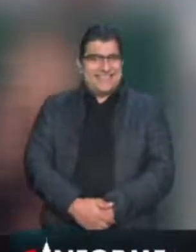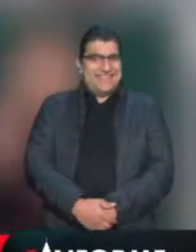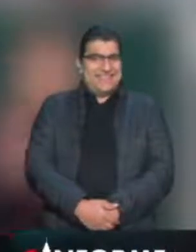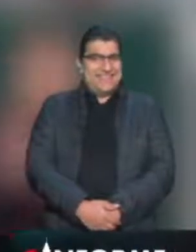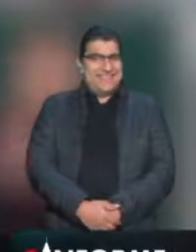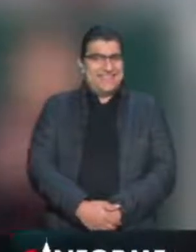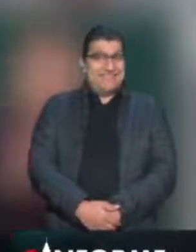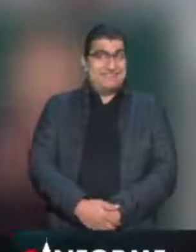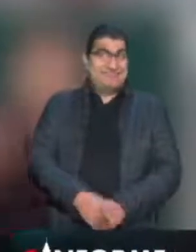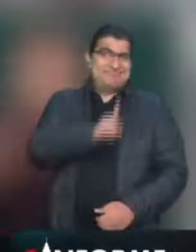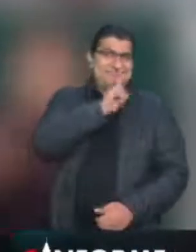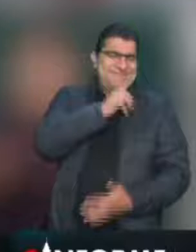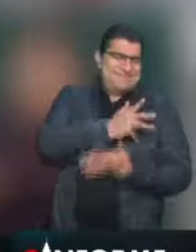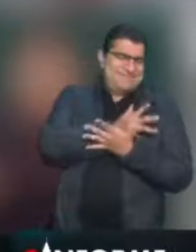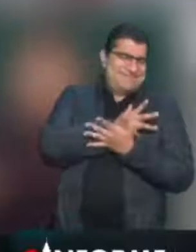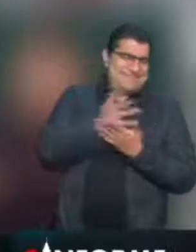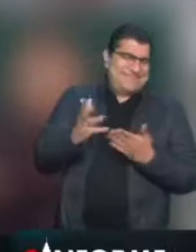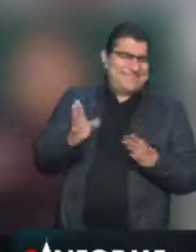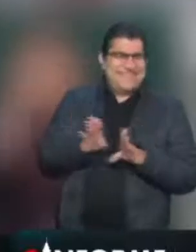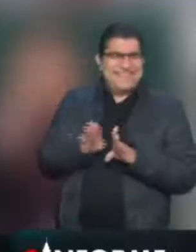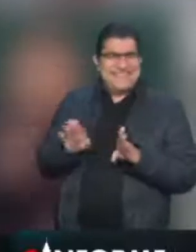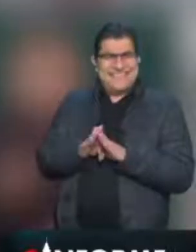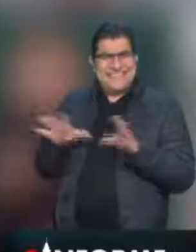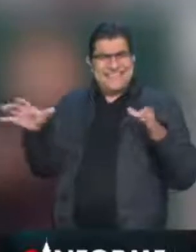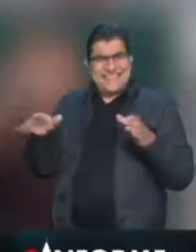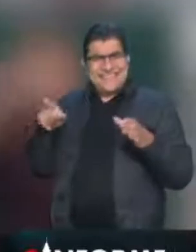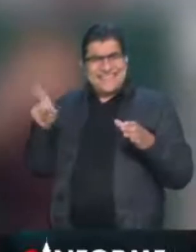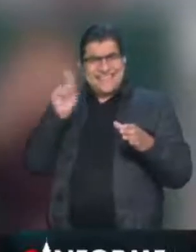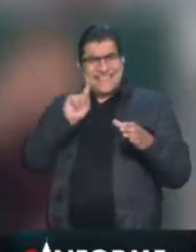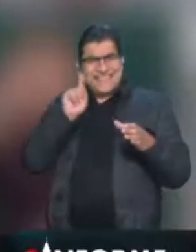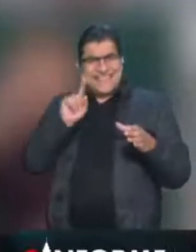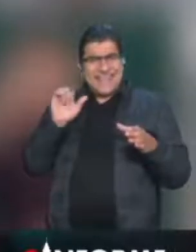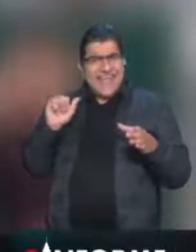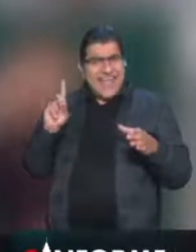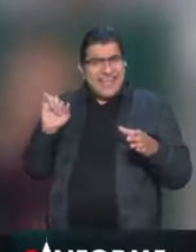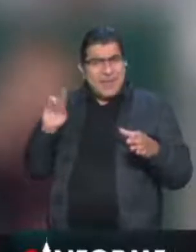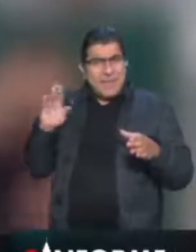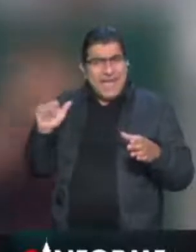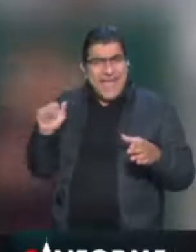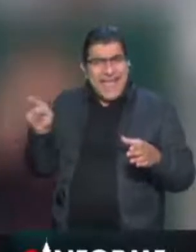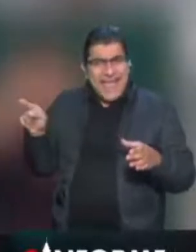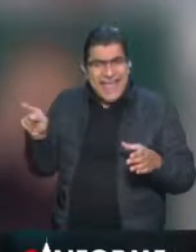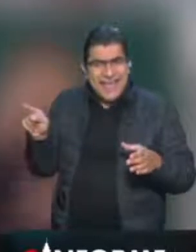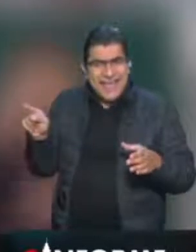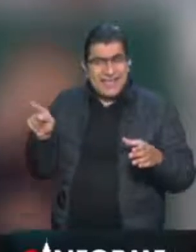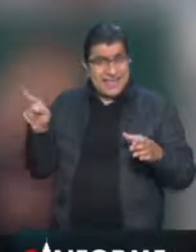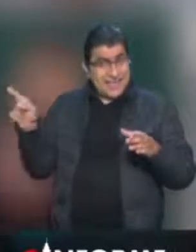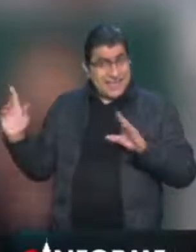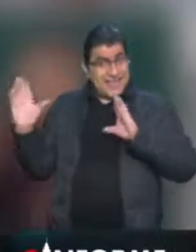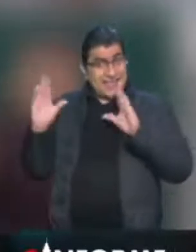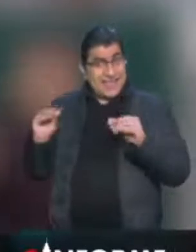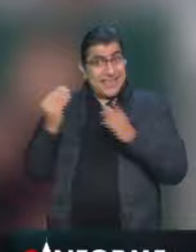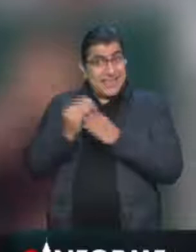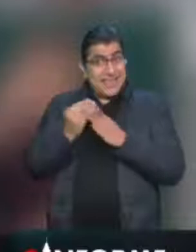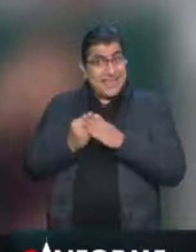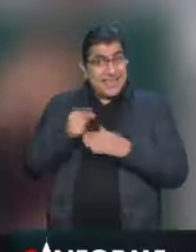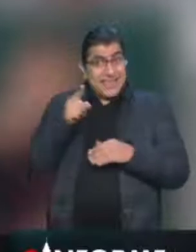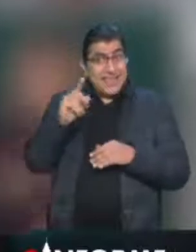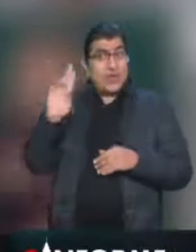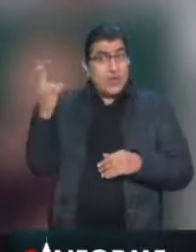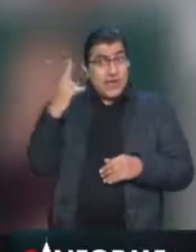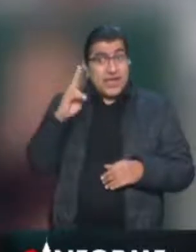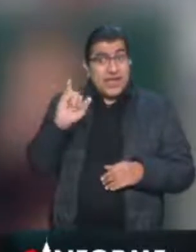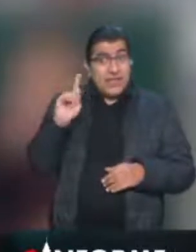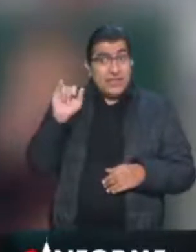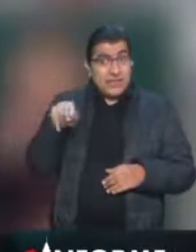No se midió y es académica, da clases en el ITAM,